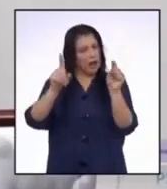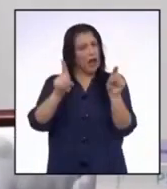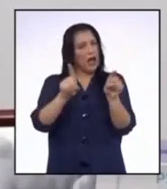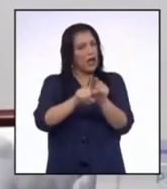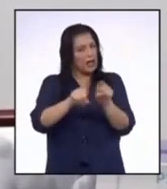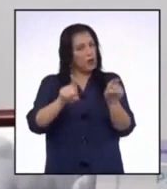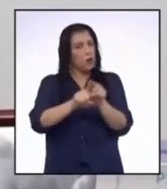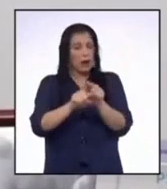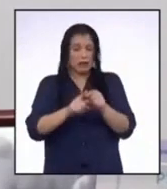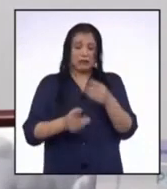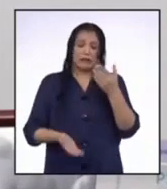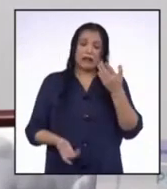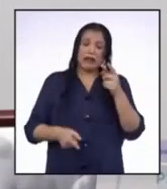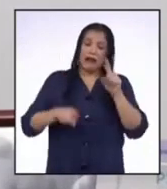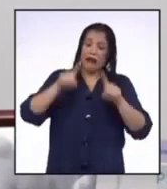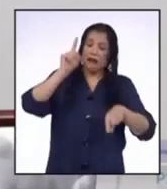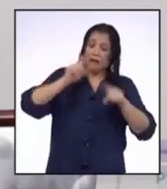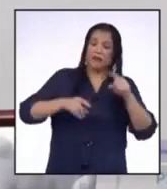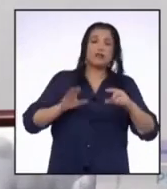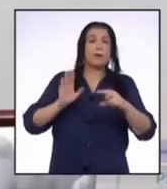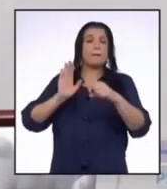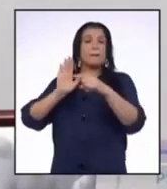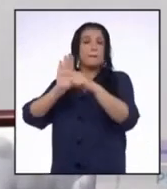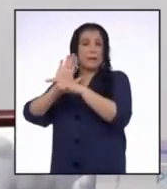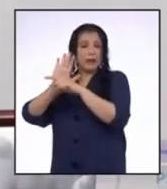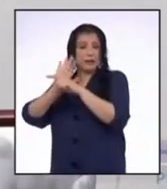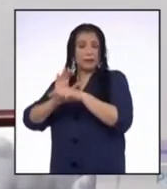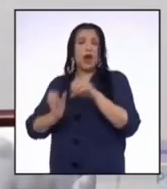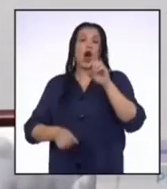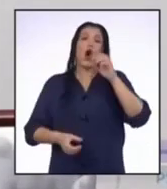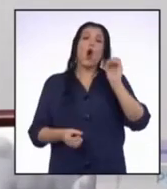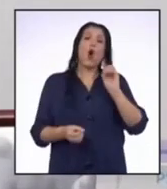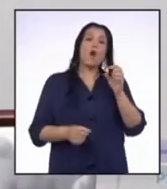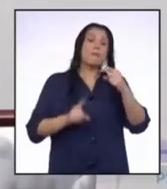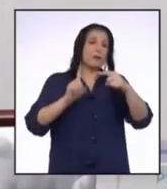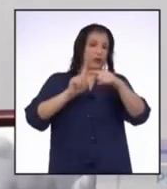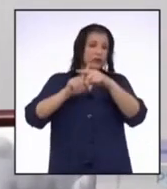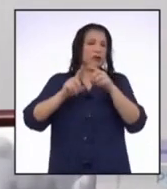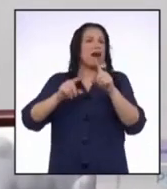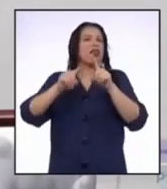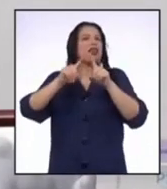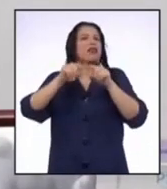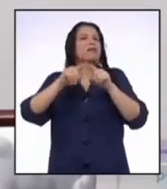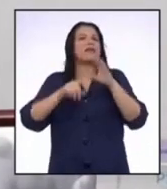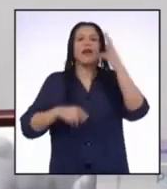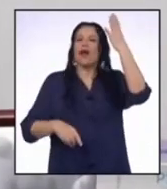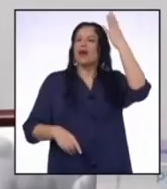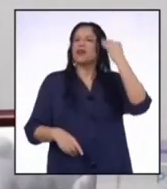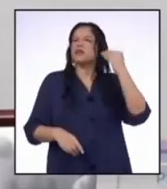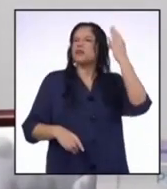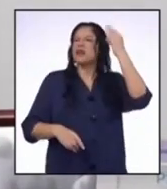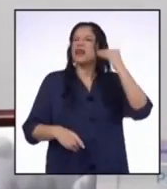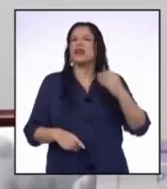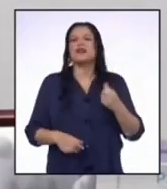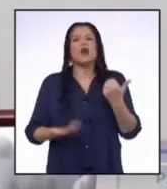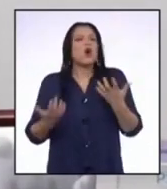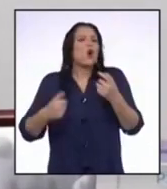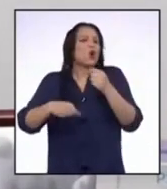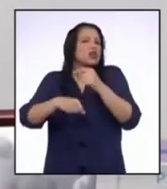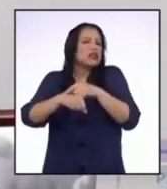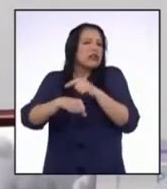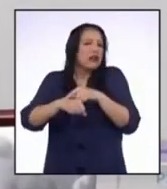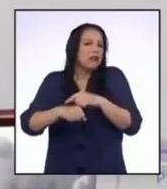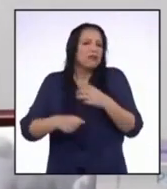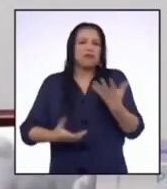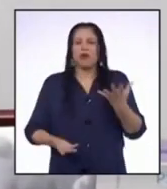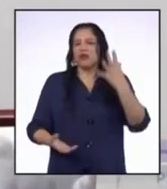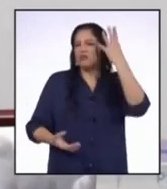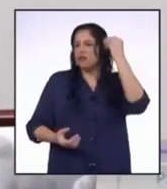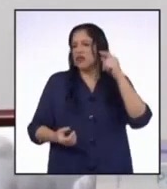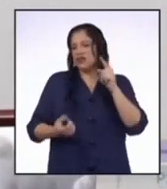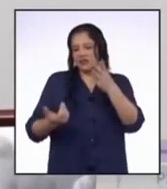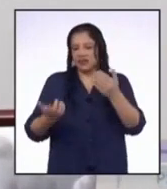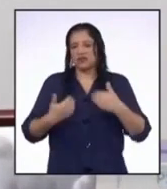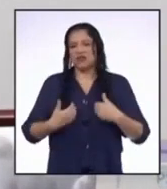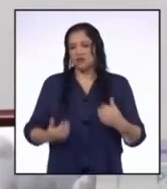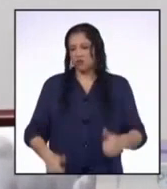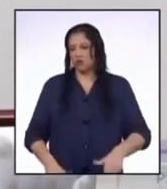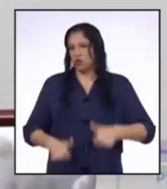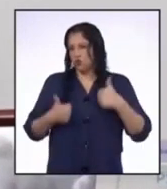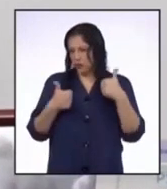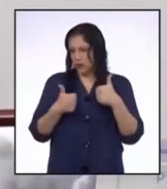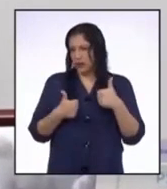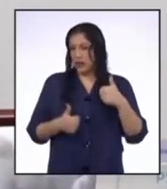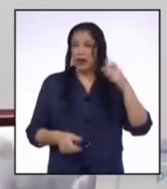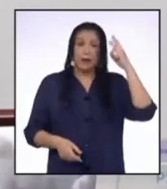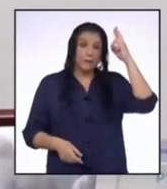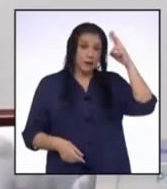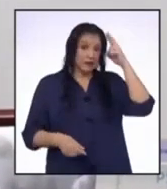pueden ser positivas o negativas dependiendo de los eventos o circunstancias que estés atravesando. Por esto,